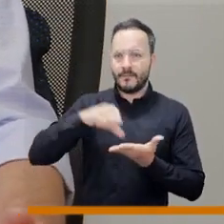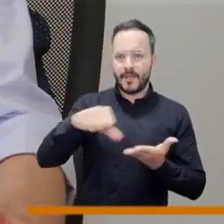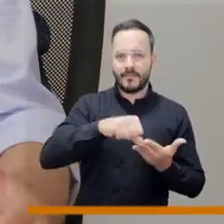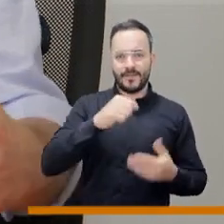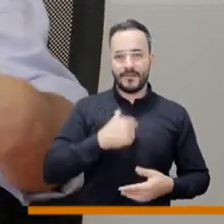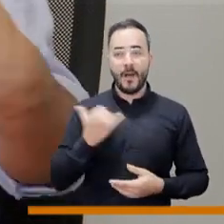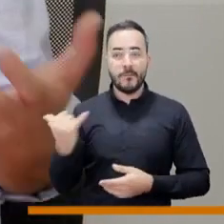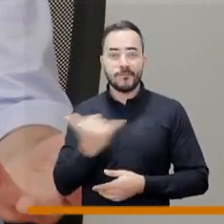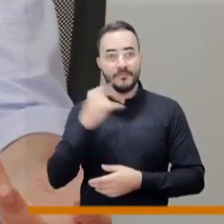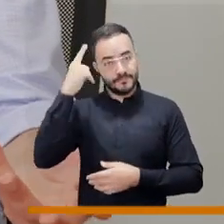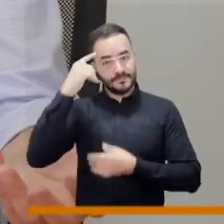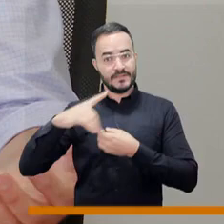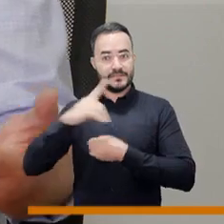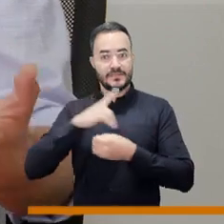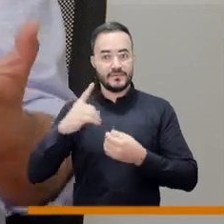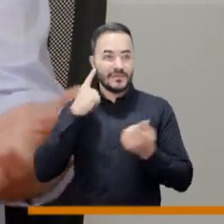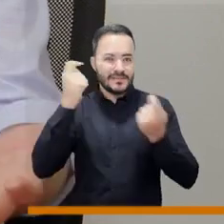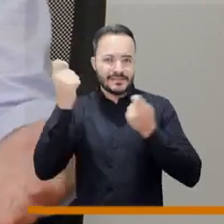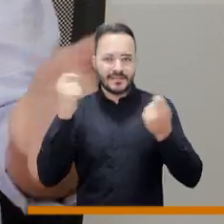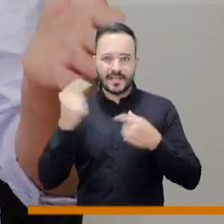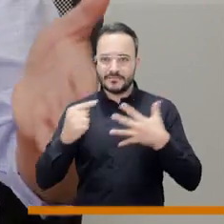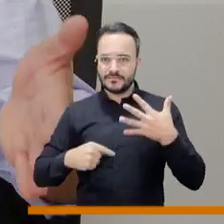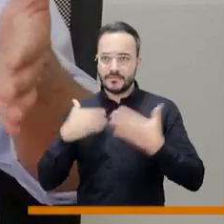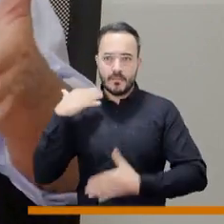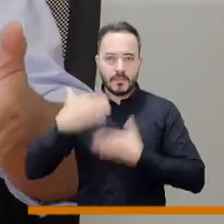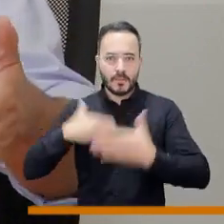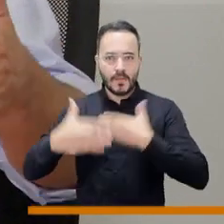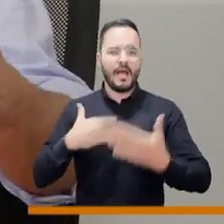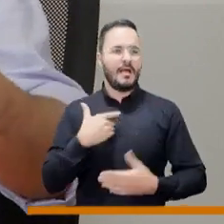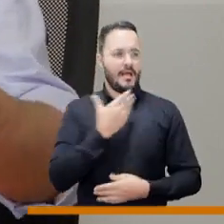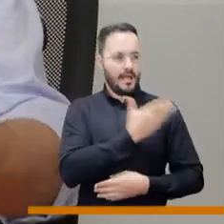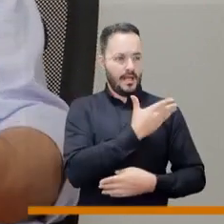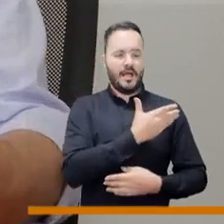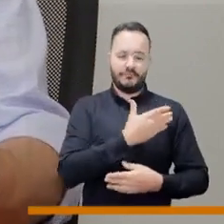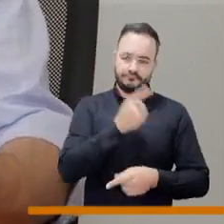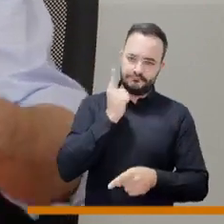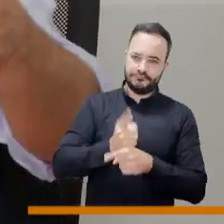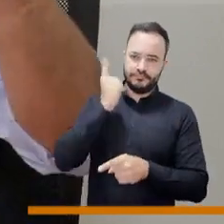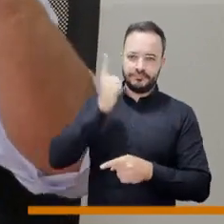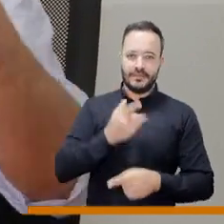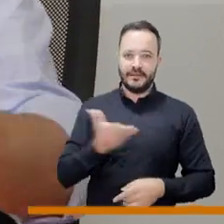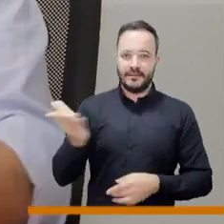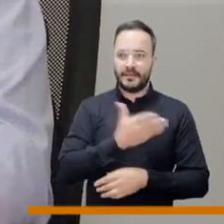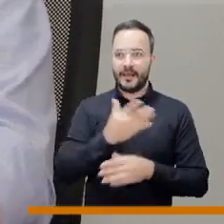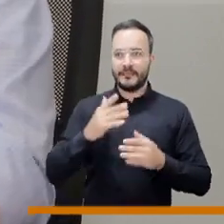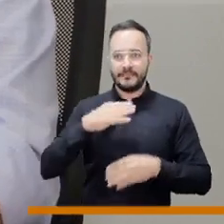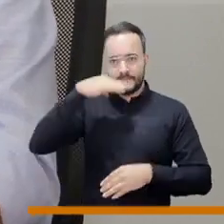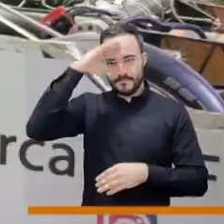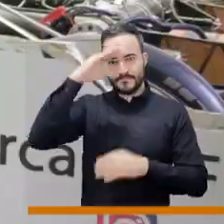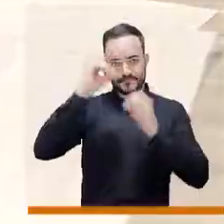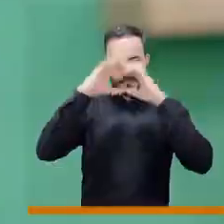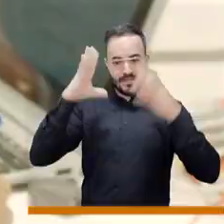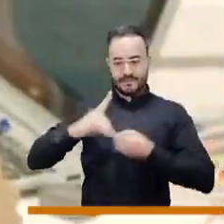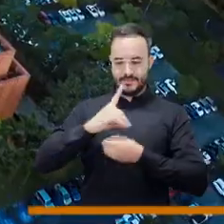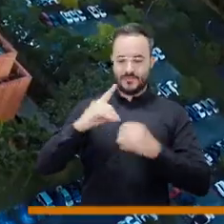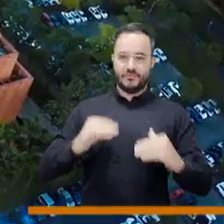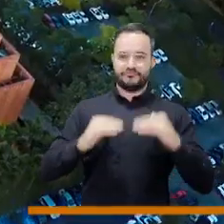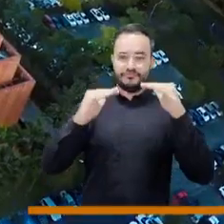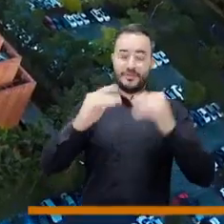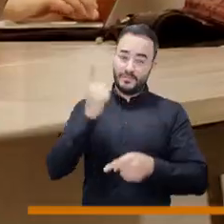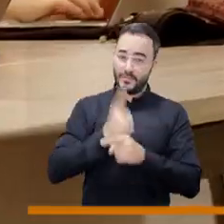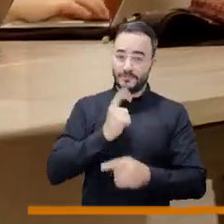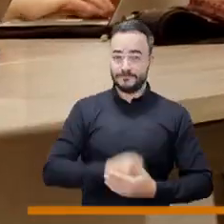las estrategias que hoy como distrito se prestan para que en Medellín la ciencia, la tecnología y la innovación sean una realidad.